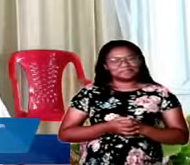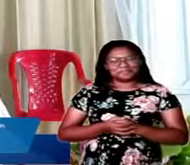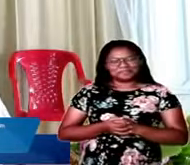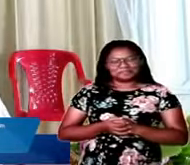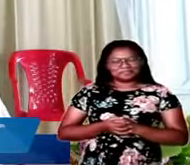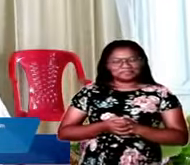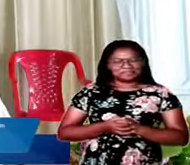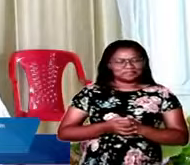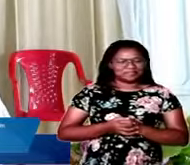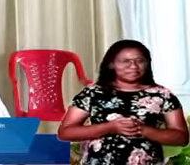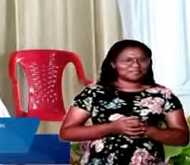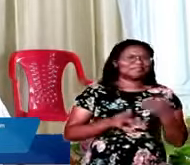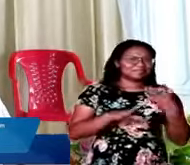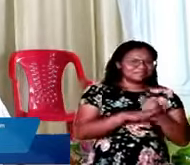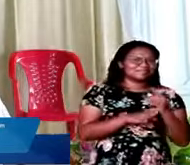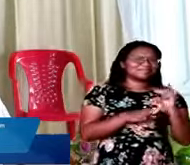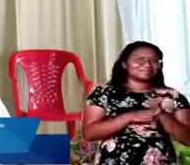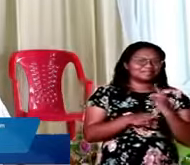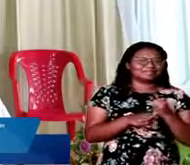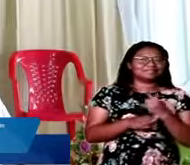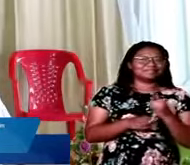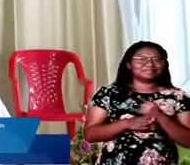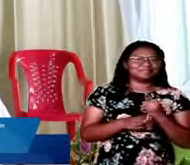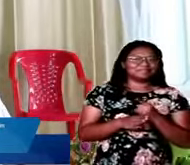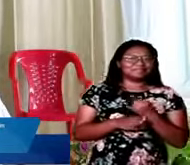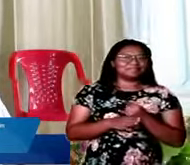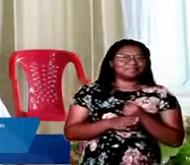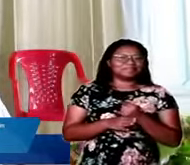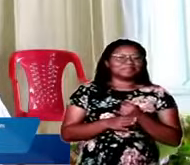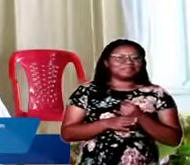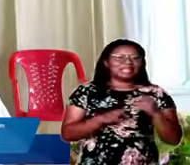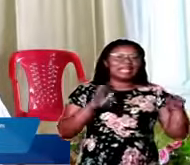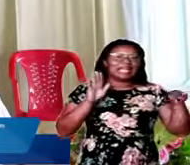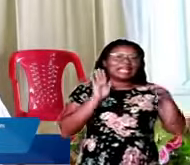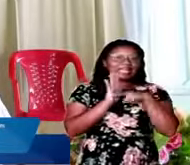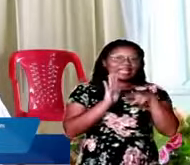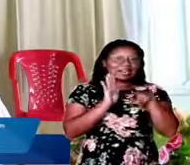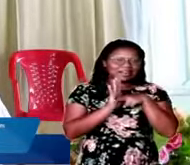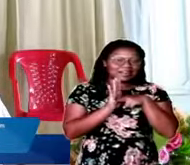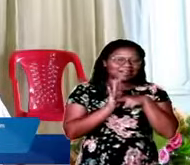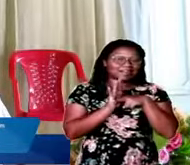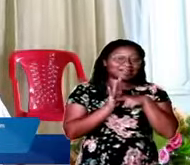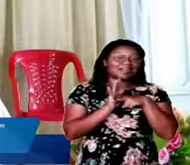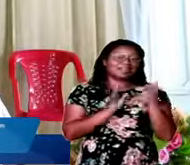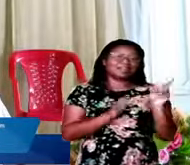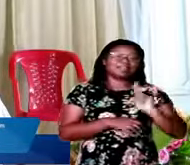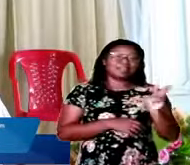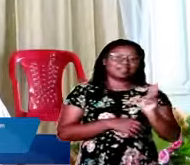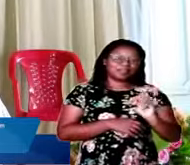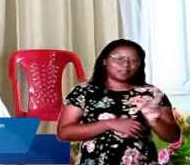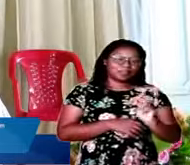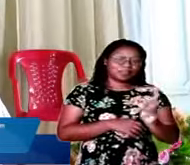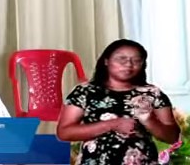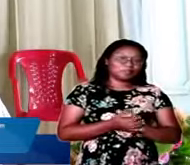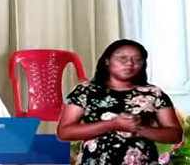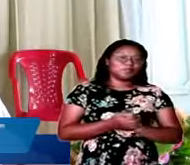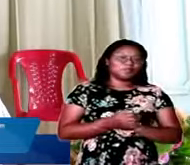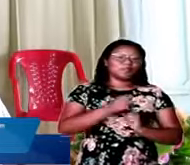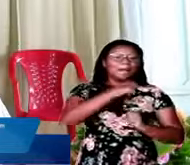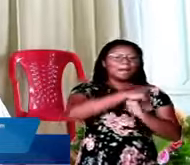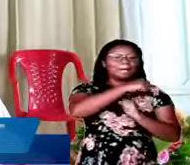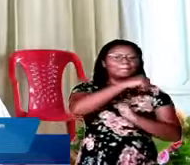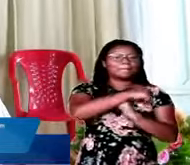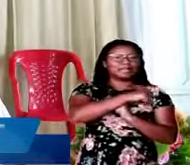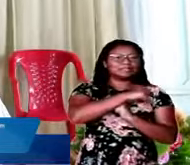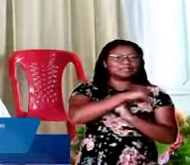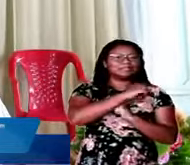Esa forma de ver. La regla de oro, la base, está en